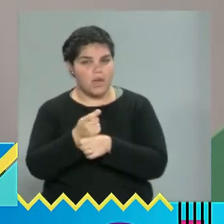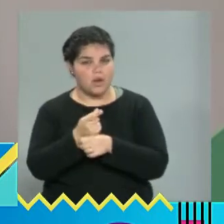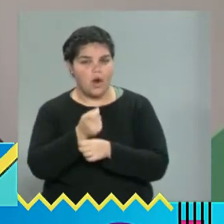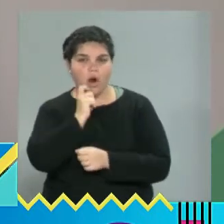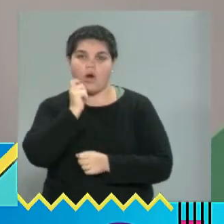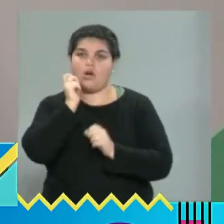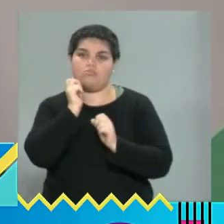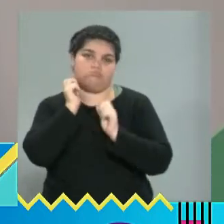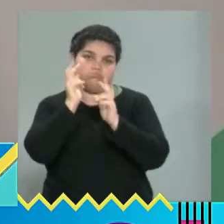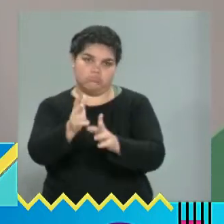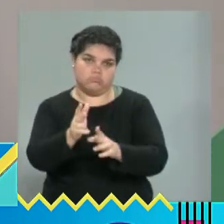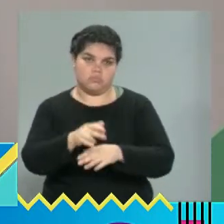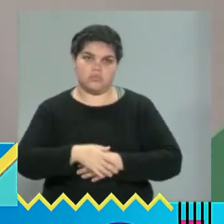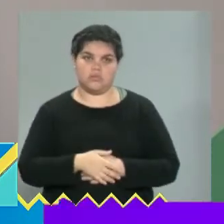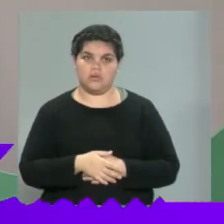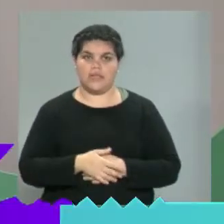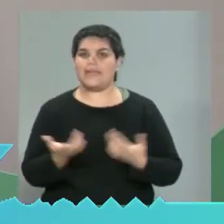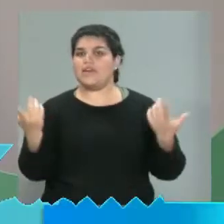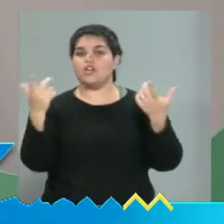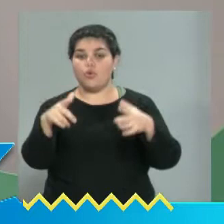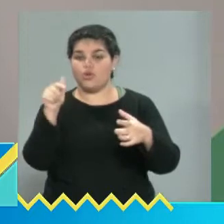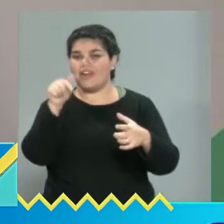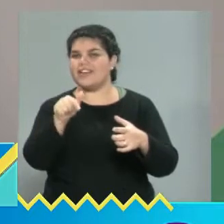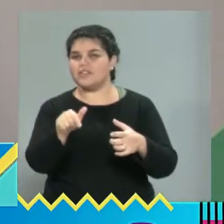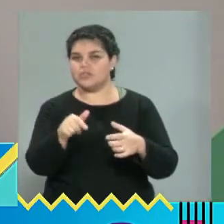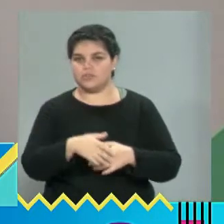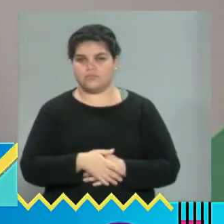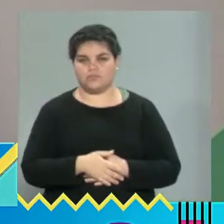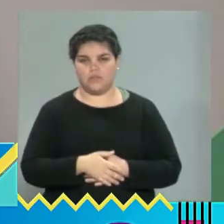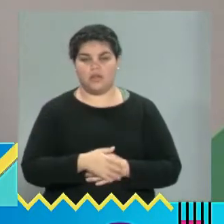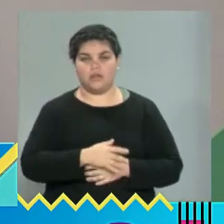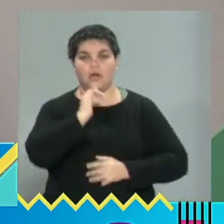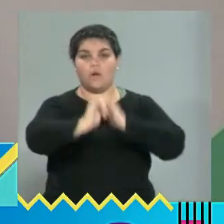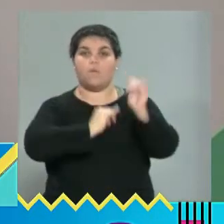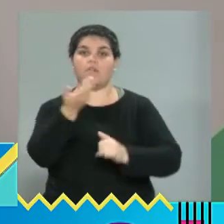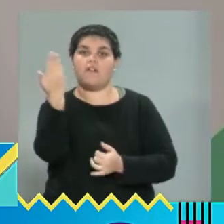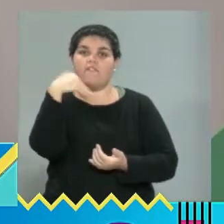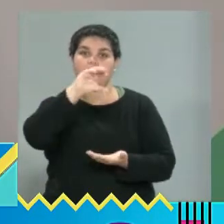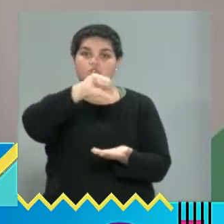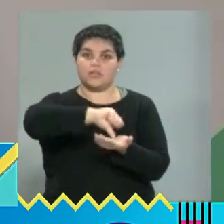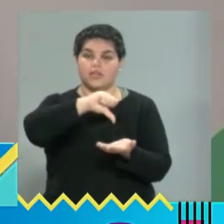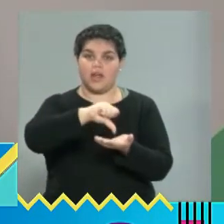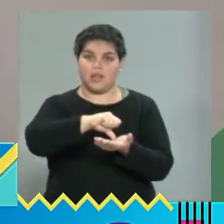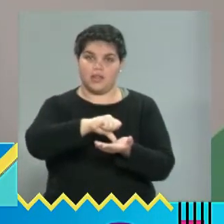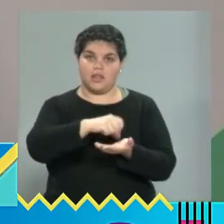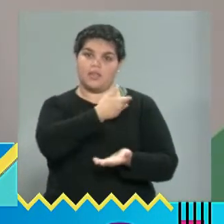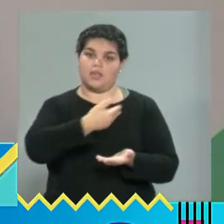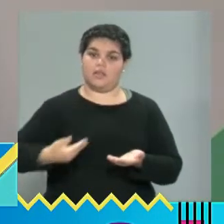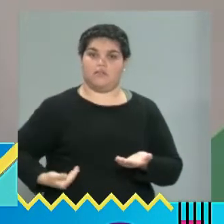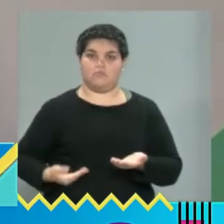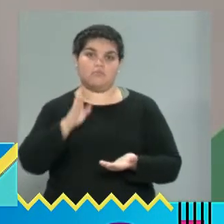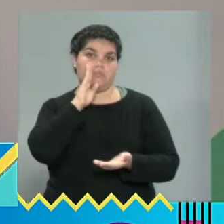que miraban, se estaban reuniendo. Dice que una vez estaba el presidente del Banco Central de Estados Unidos, que era Alan Greenspan en esa